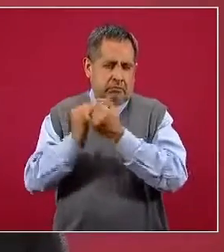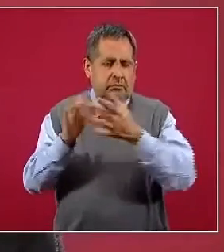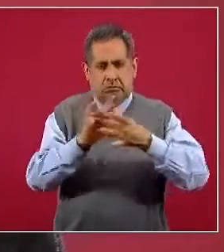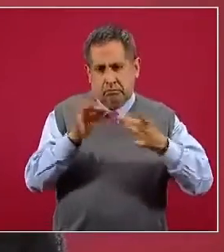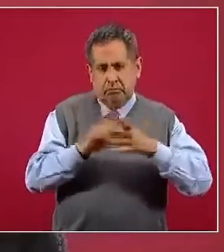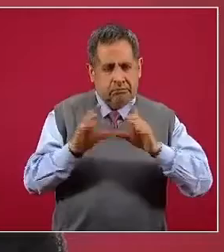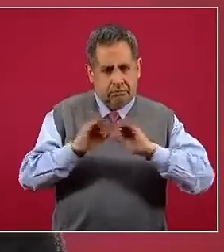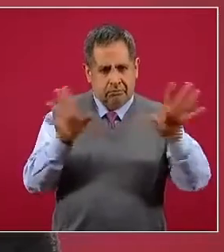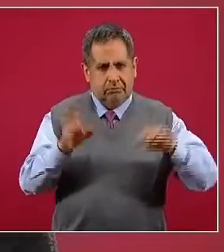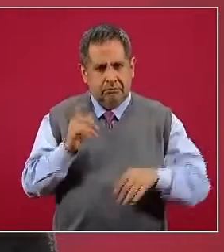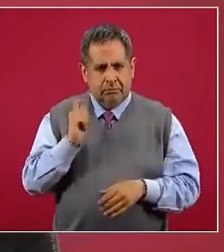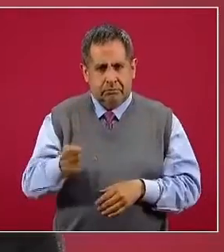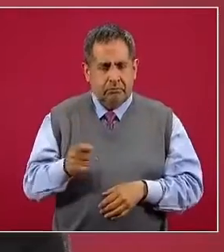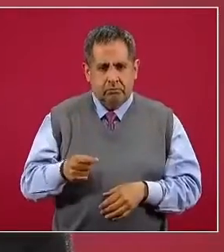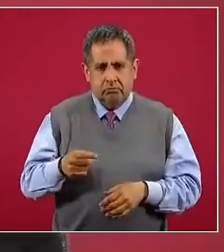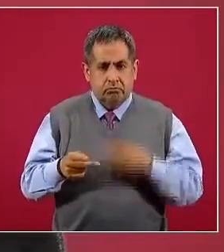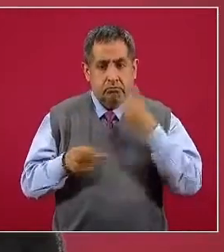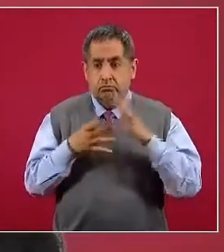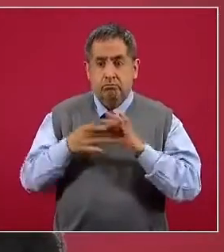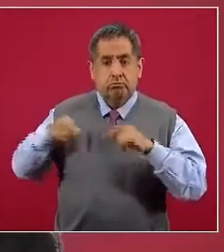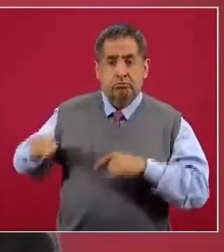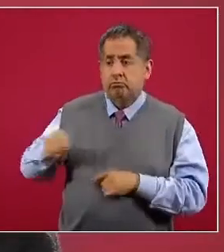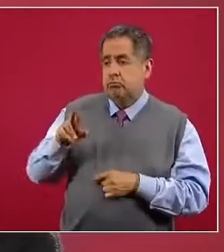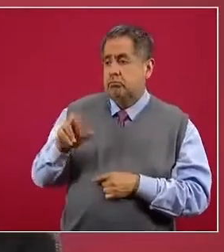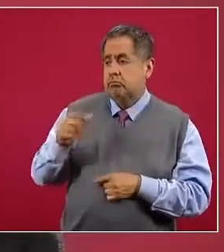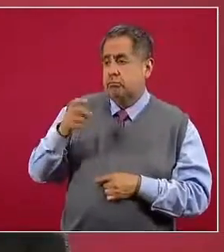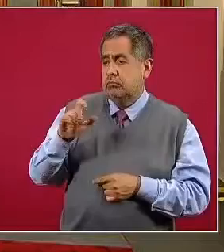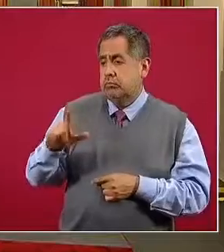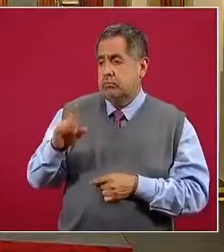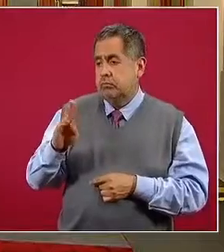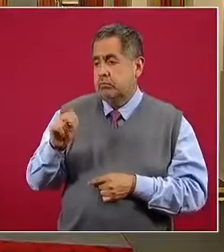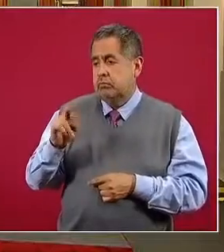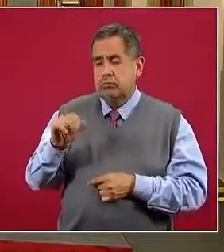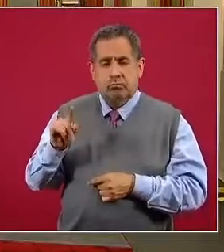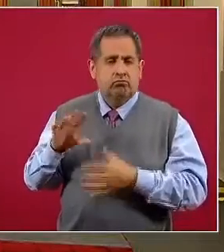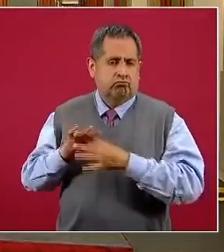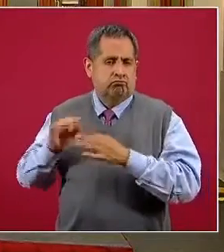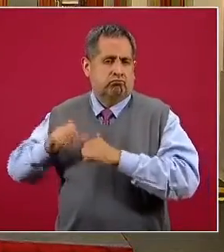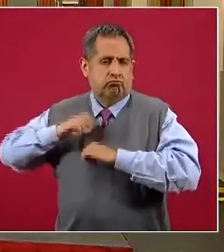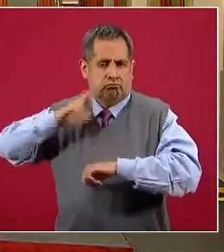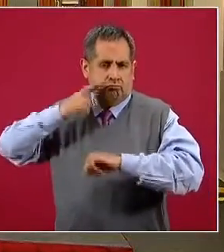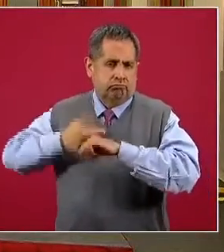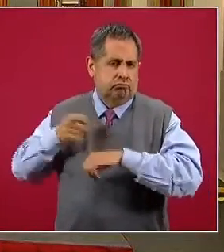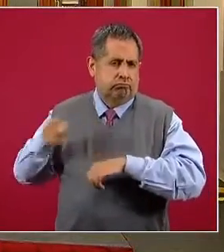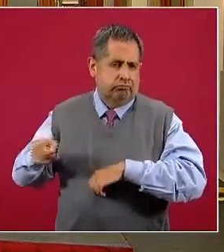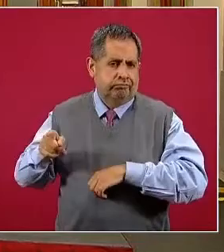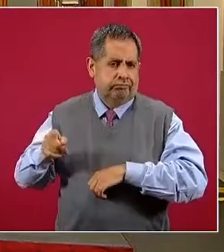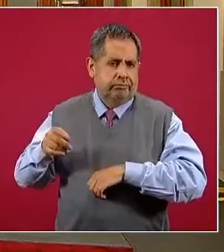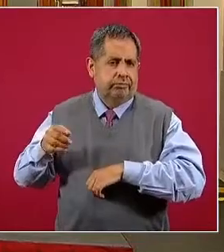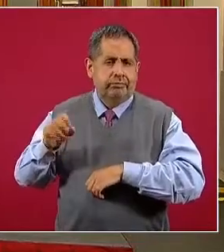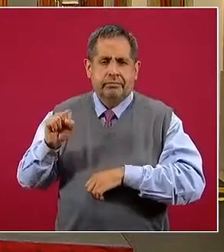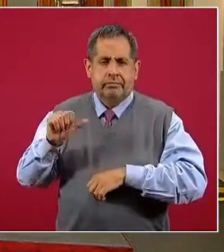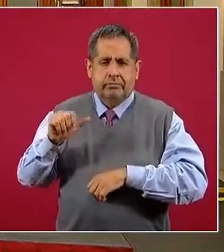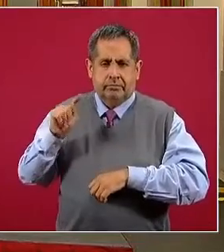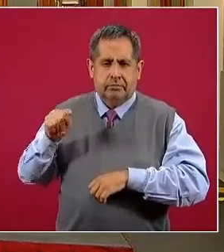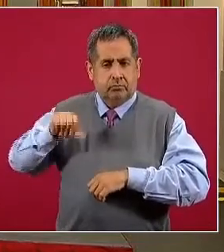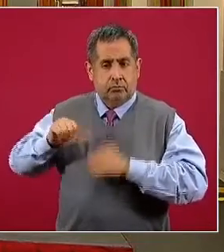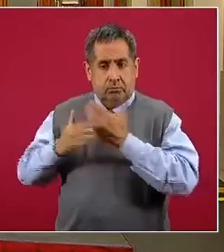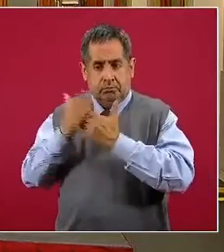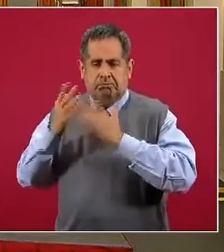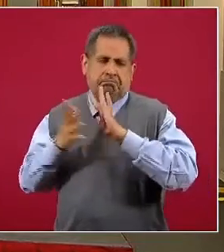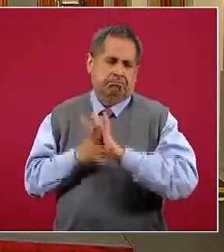describió de manera por demás elocuente la maestra Raquel Buenrostro, titular del Sistema de Administración Tributaria esta